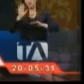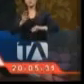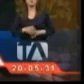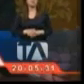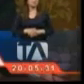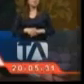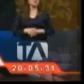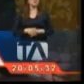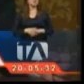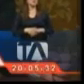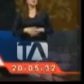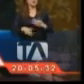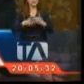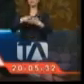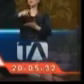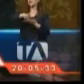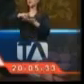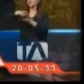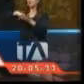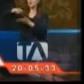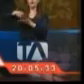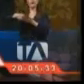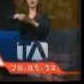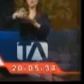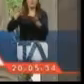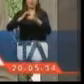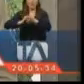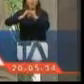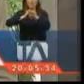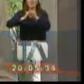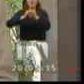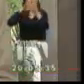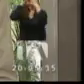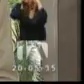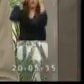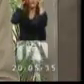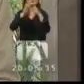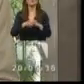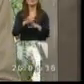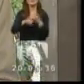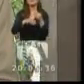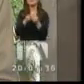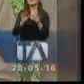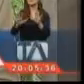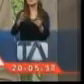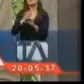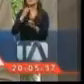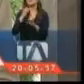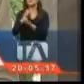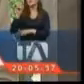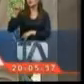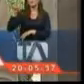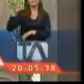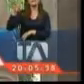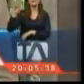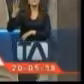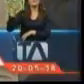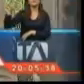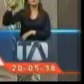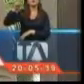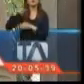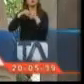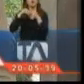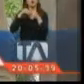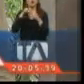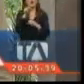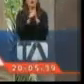las firmas aquí presentes entienden muy bien la solidaridad. Una inversión de aproximadamente 127 millones de dólares, en los